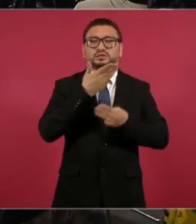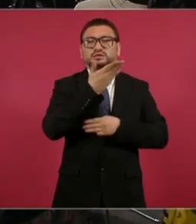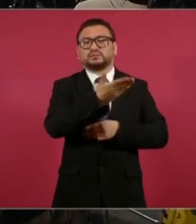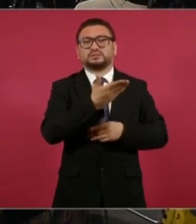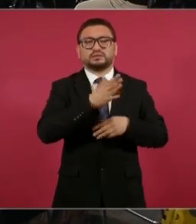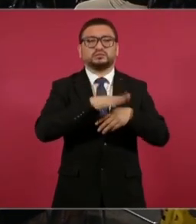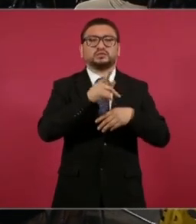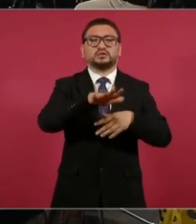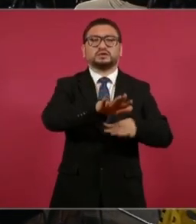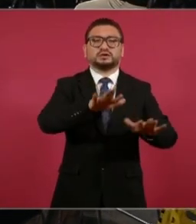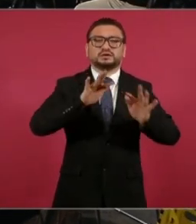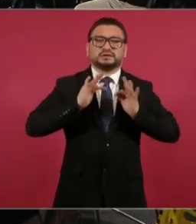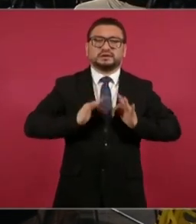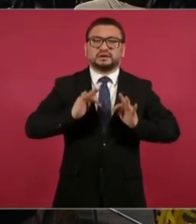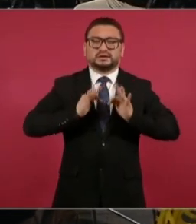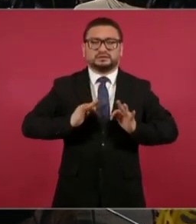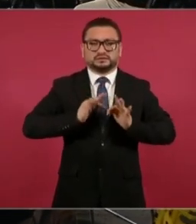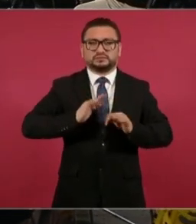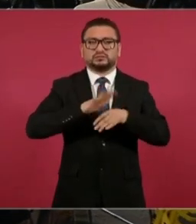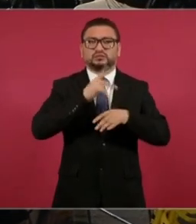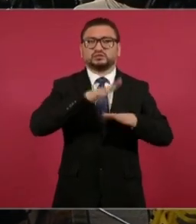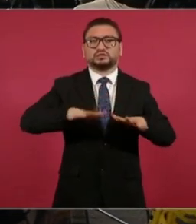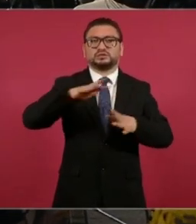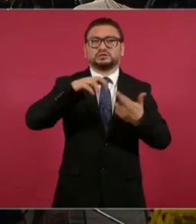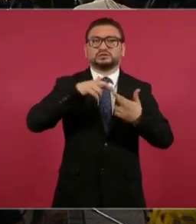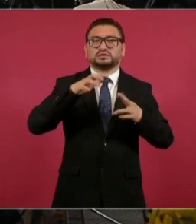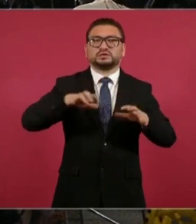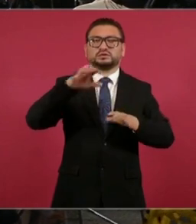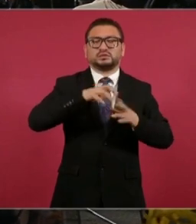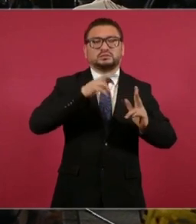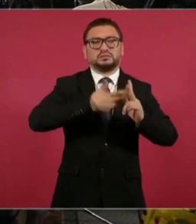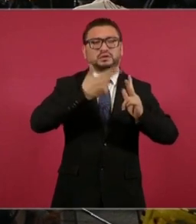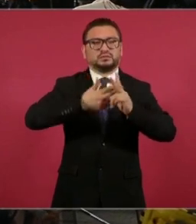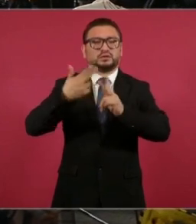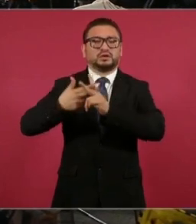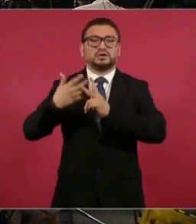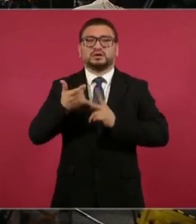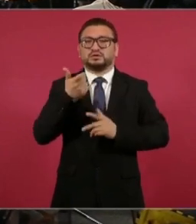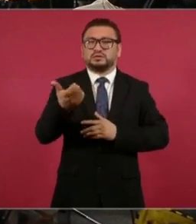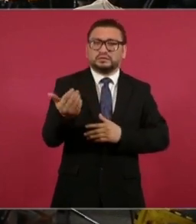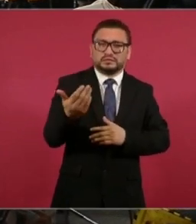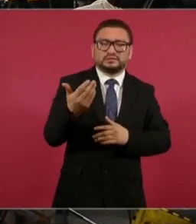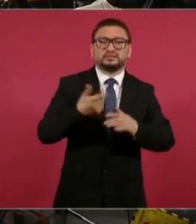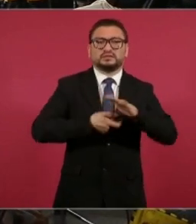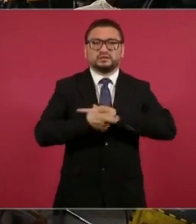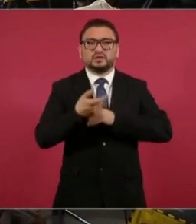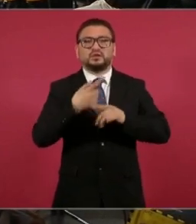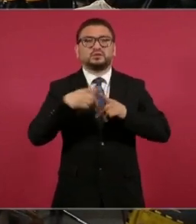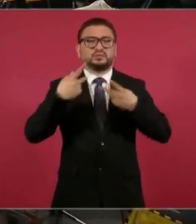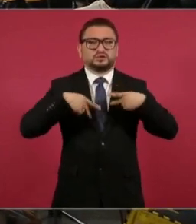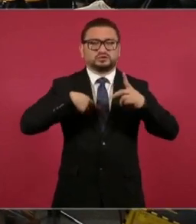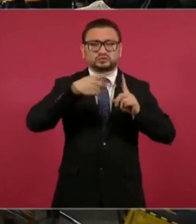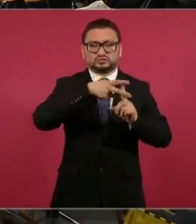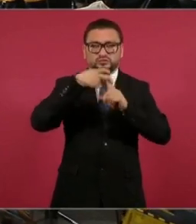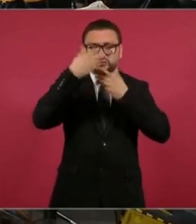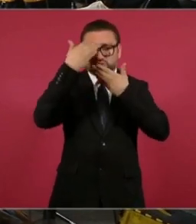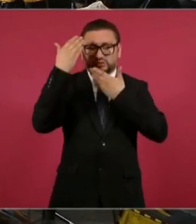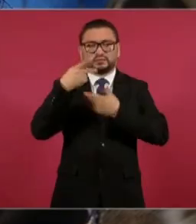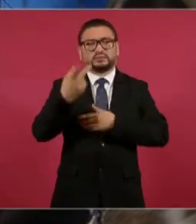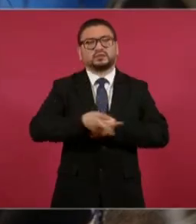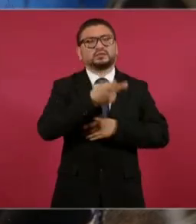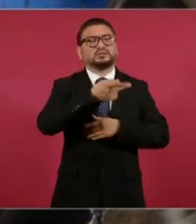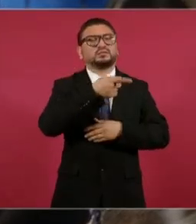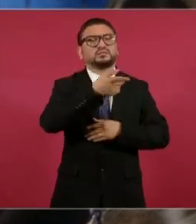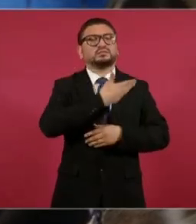una especie de tranquilidad acusan que en su región hay asesinatos cobro de piso extorsión y personas desaparecidas preguntarle